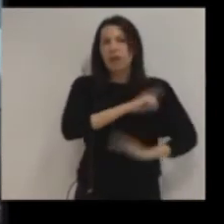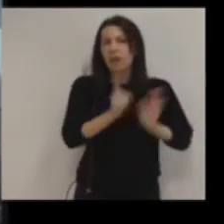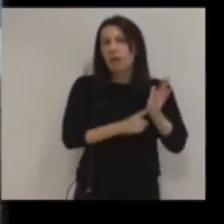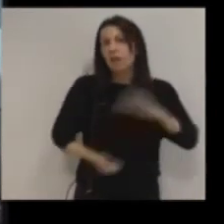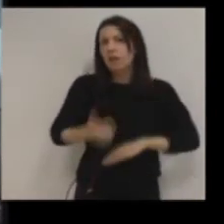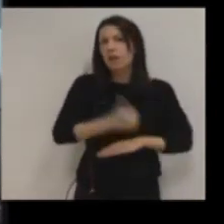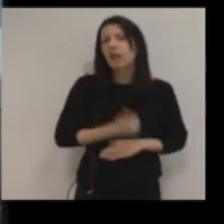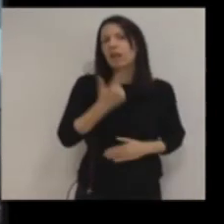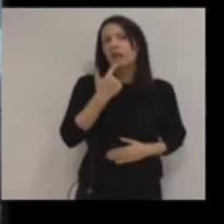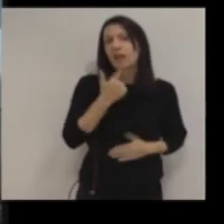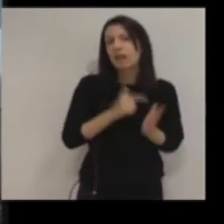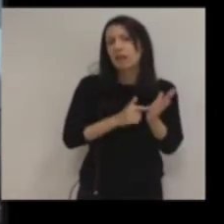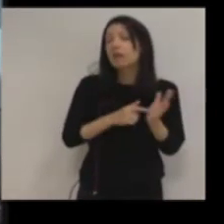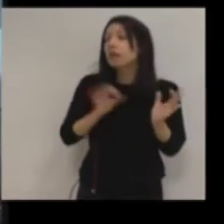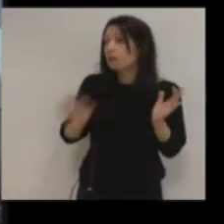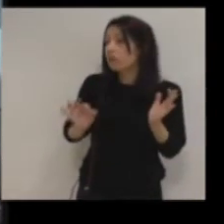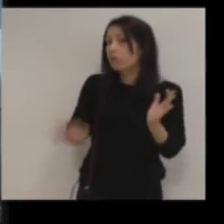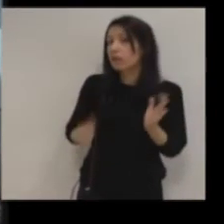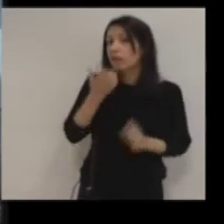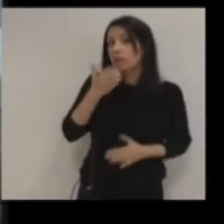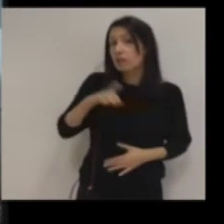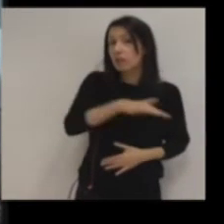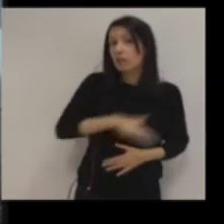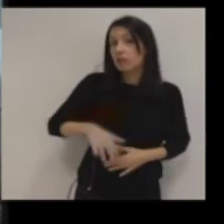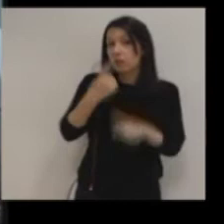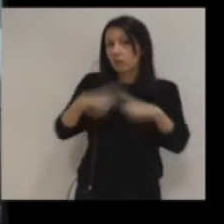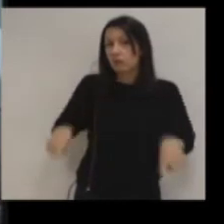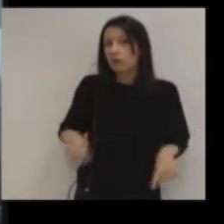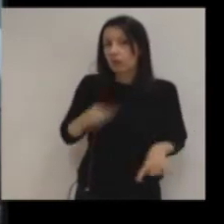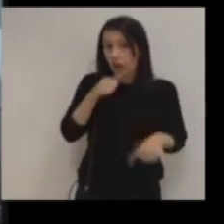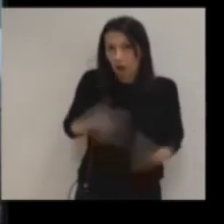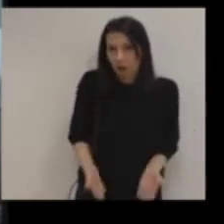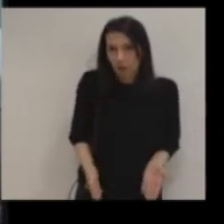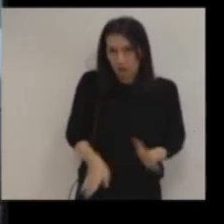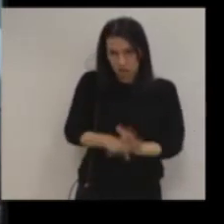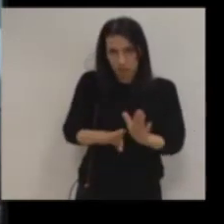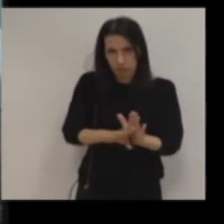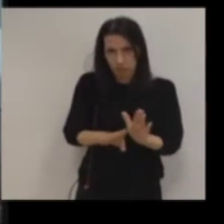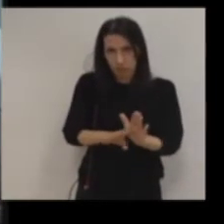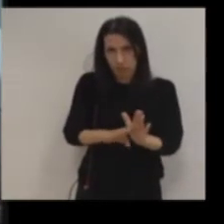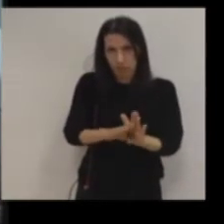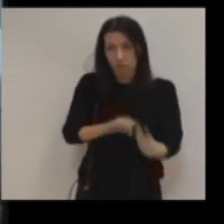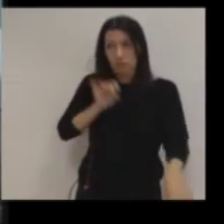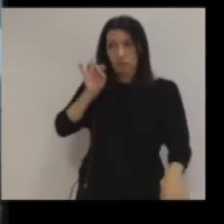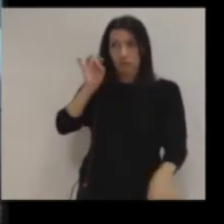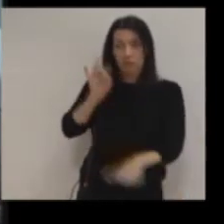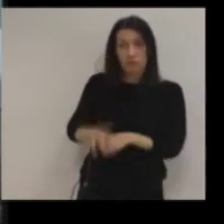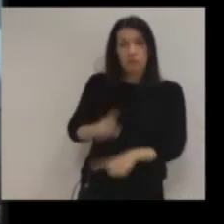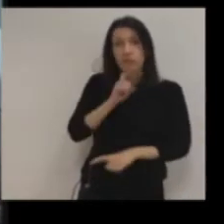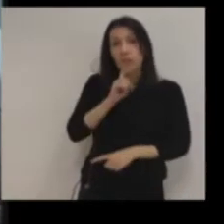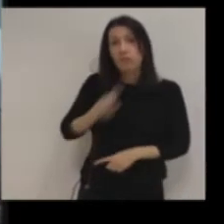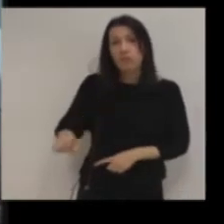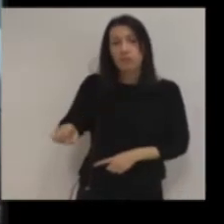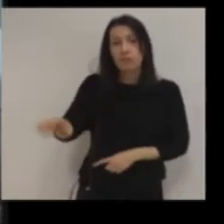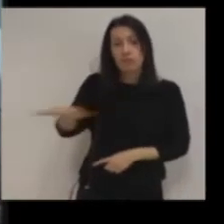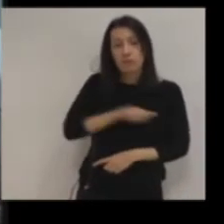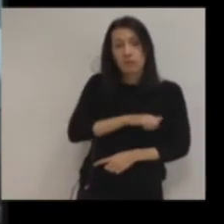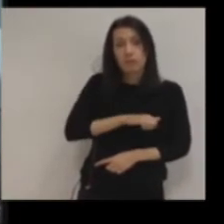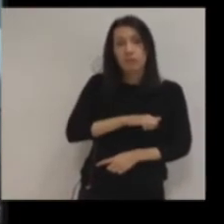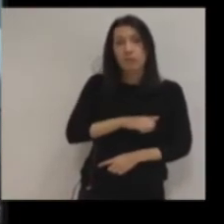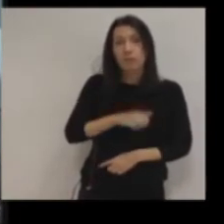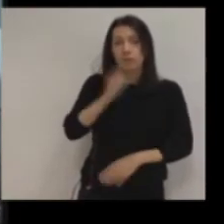la ley orgánica dice que cuando se encuentre en otro sitio, pero esto sigue vigente, se manda un exhorto y el juez de paz le